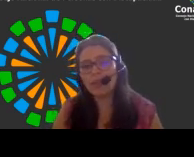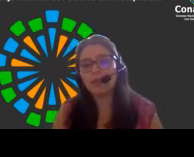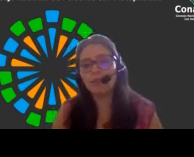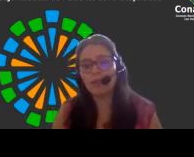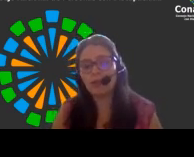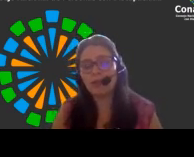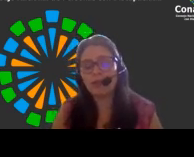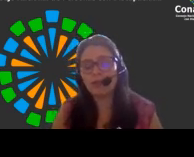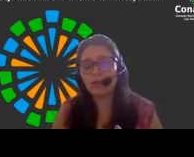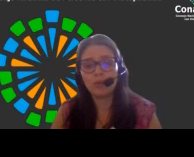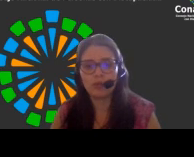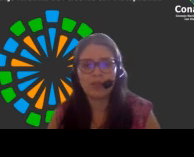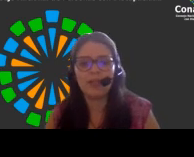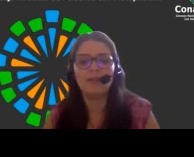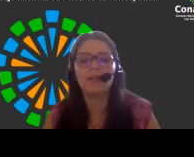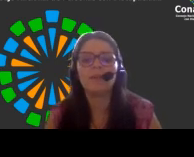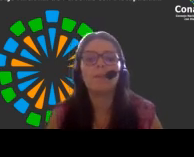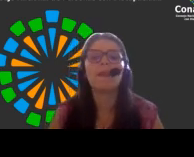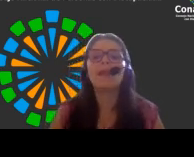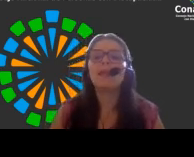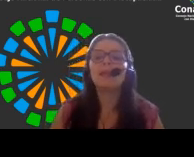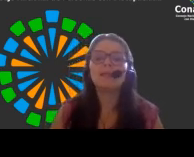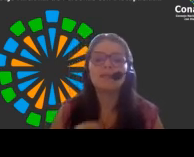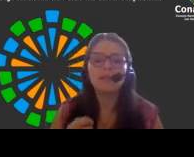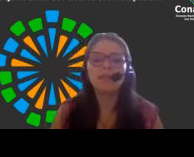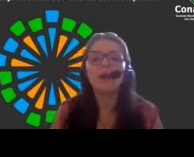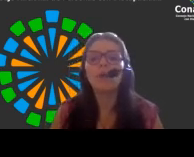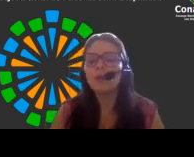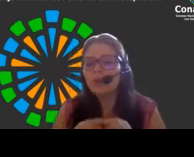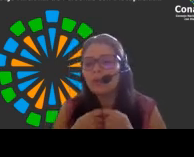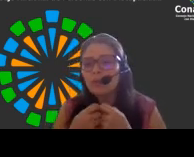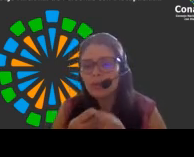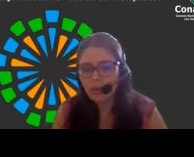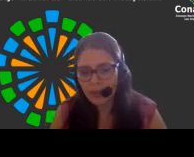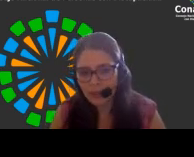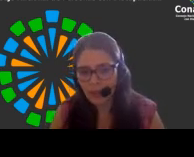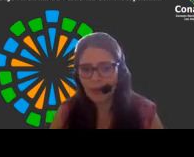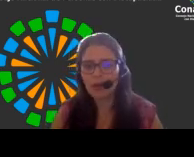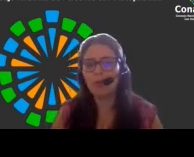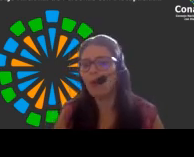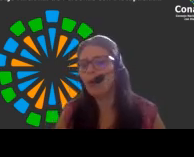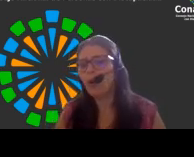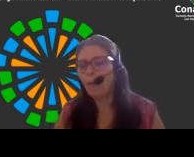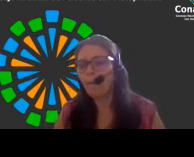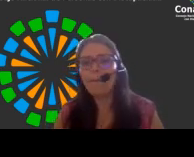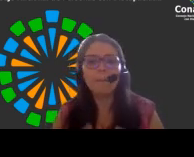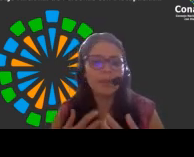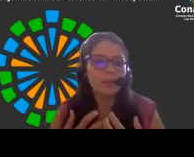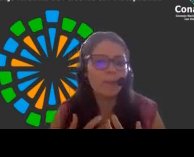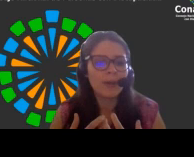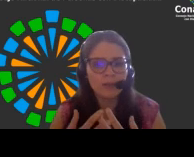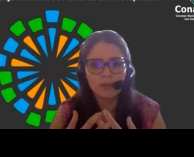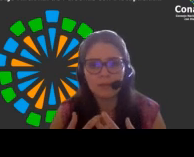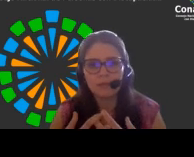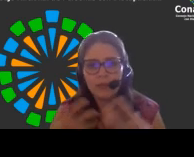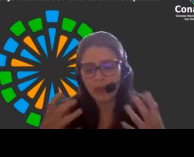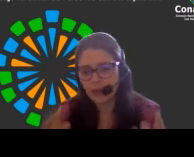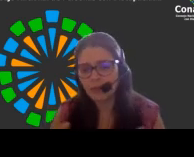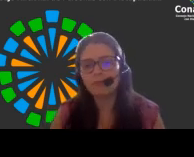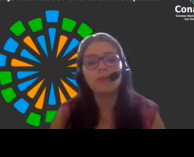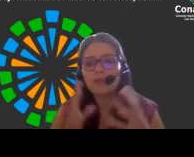discapacidad psicosociales dije y necesita una inducción al trabajo un poquito más